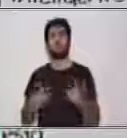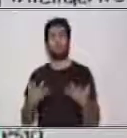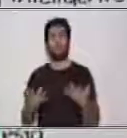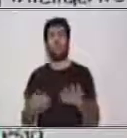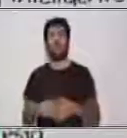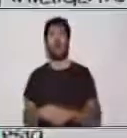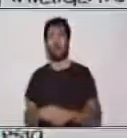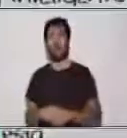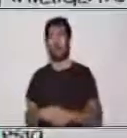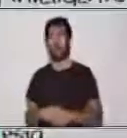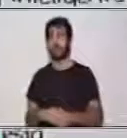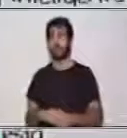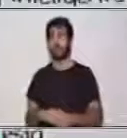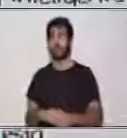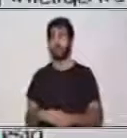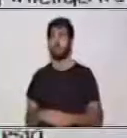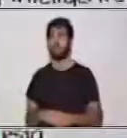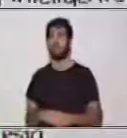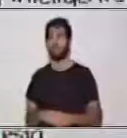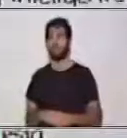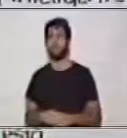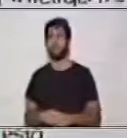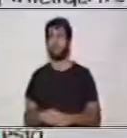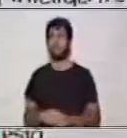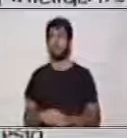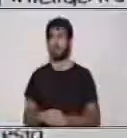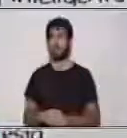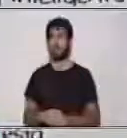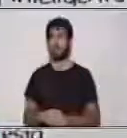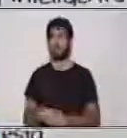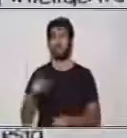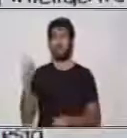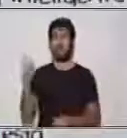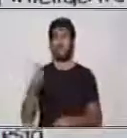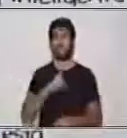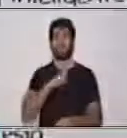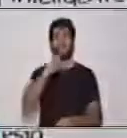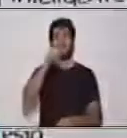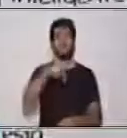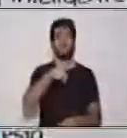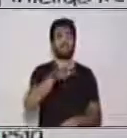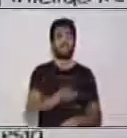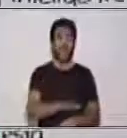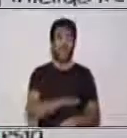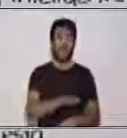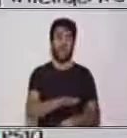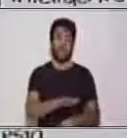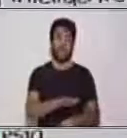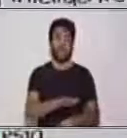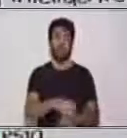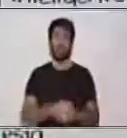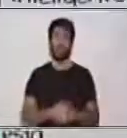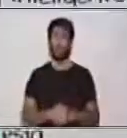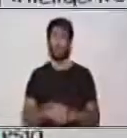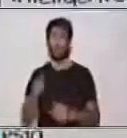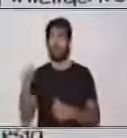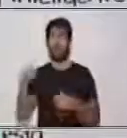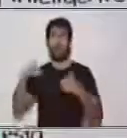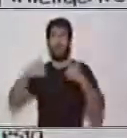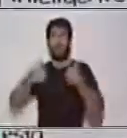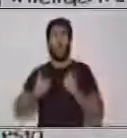palabra o la acción debe cambiarse por están y debe de ser